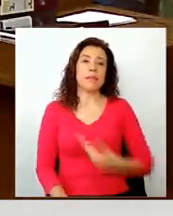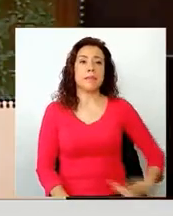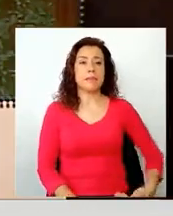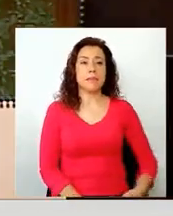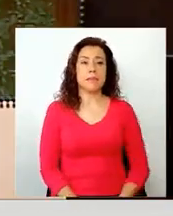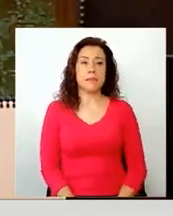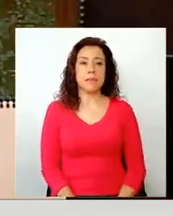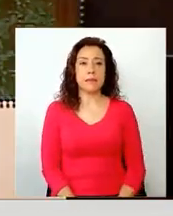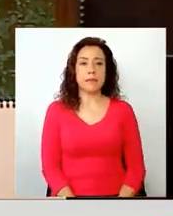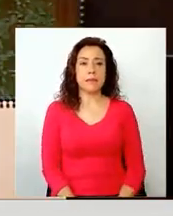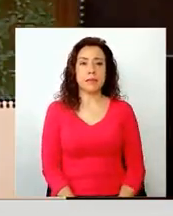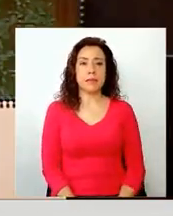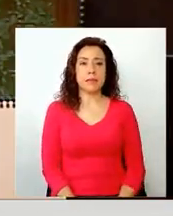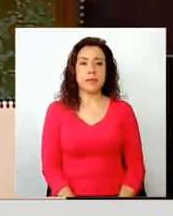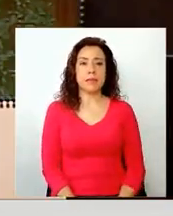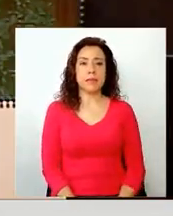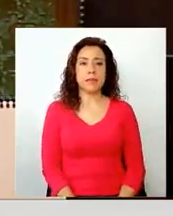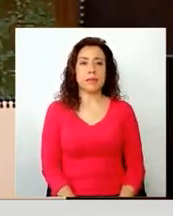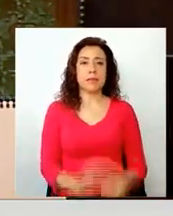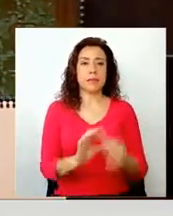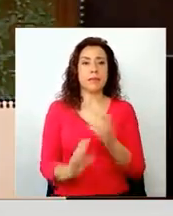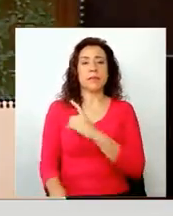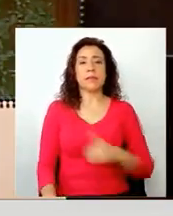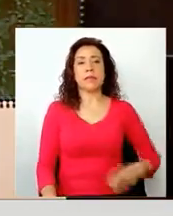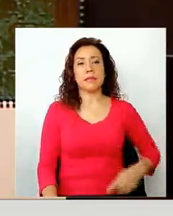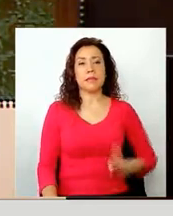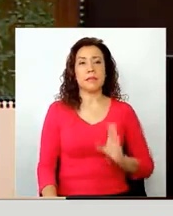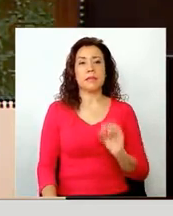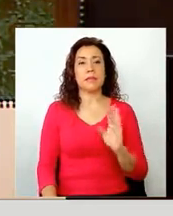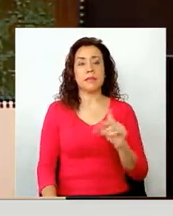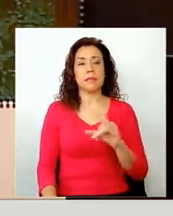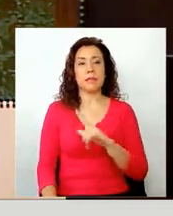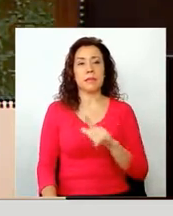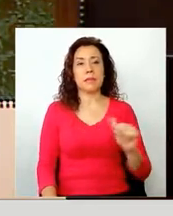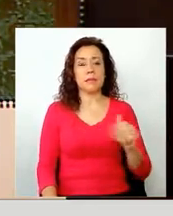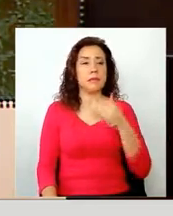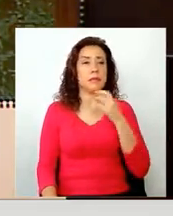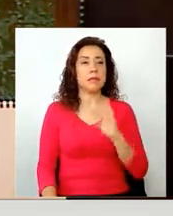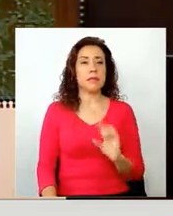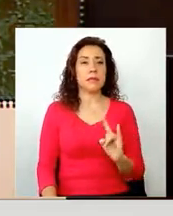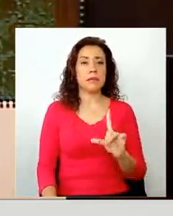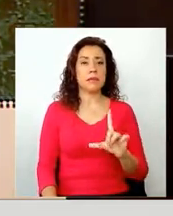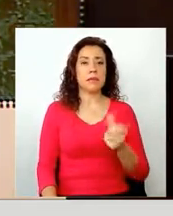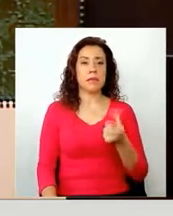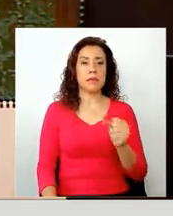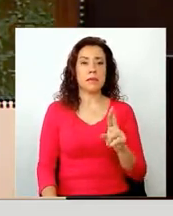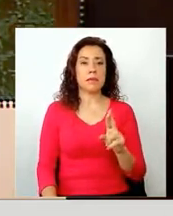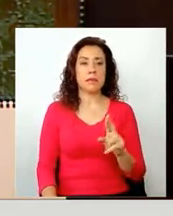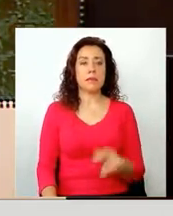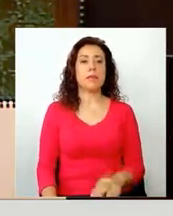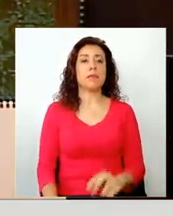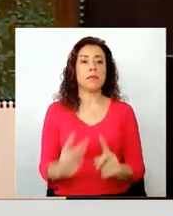Muchas gracias diputado Bobadilla tiene la palabra el diputado pulgar Y luego el diputado Jaime sáez